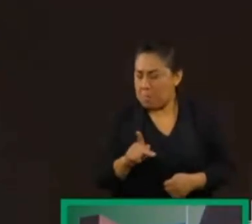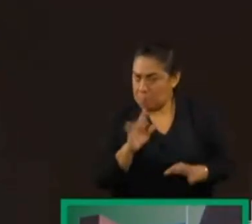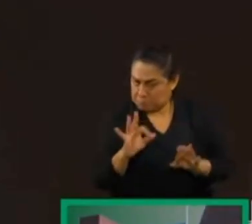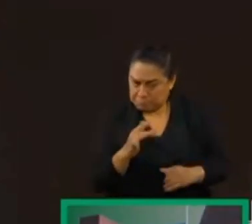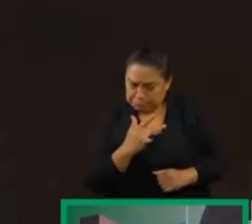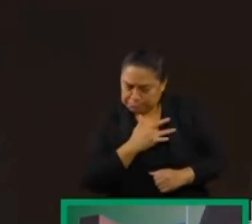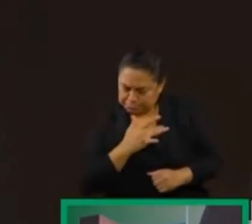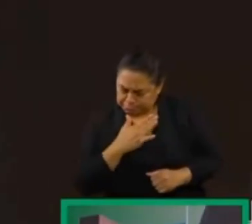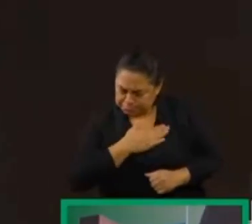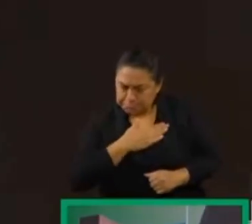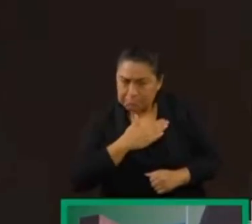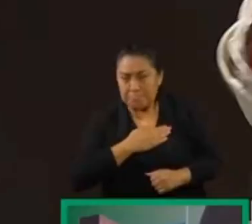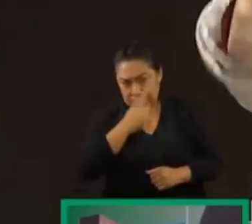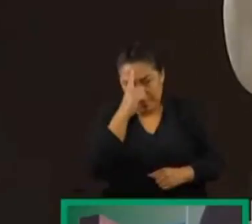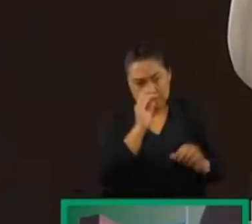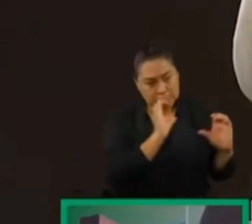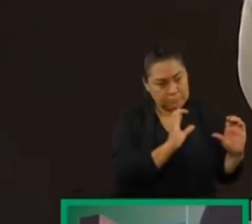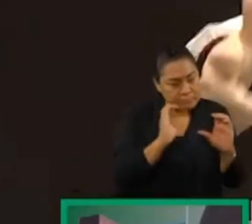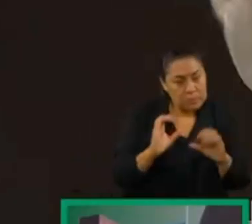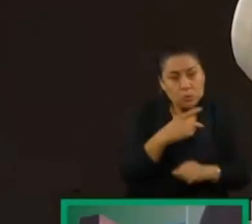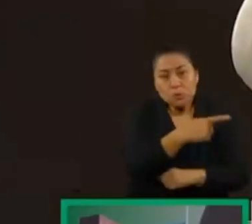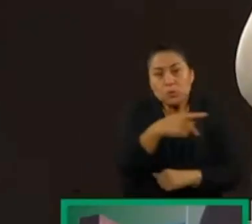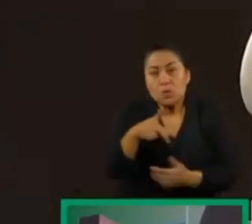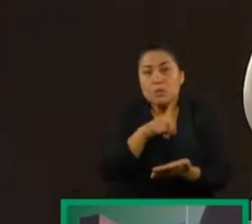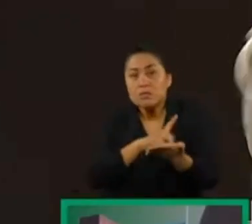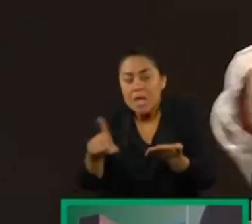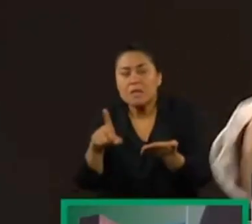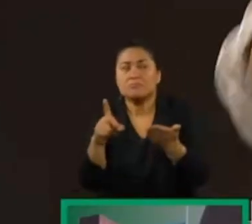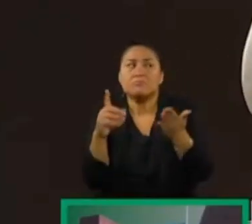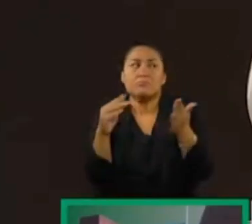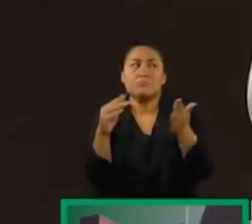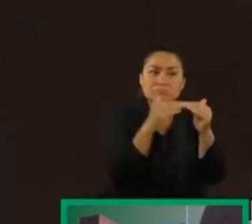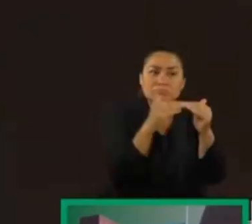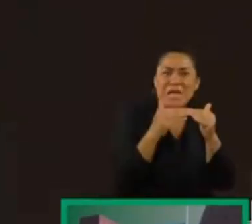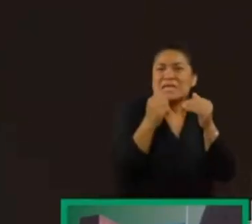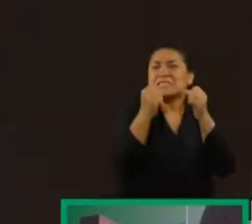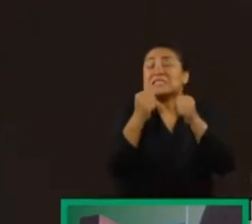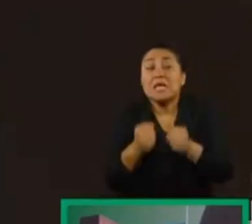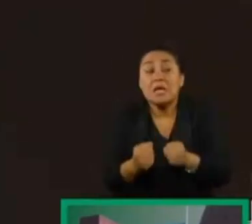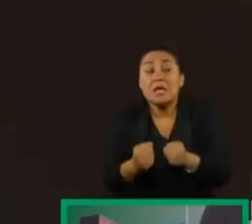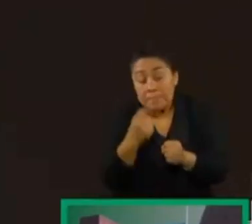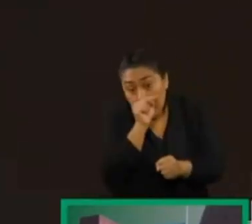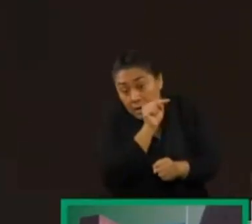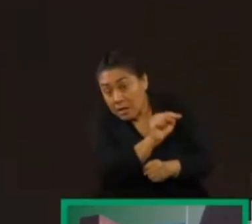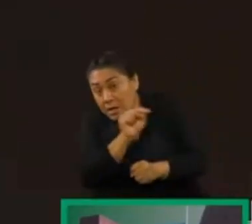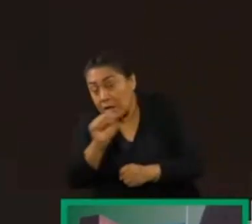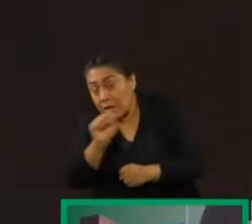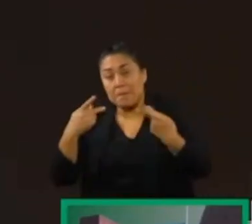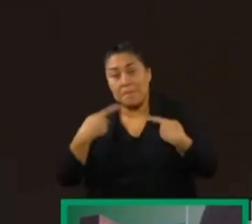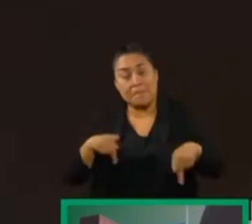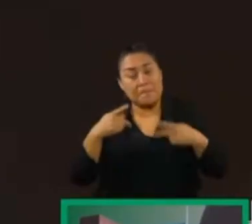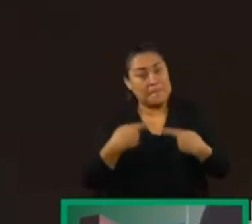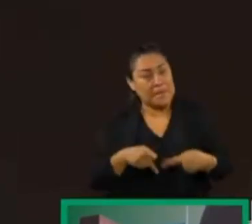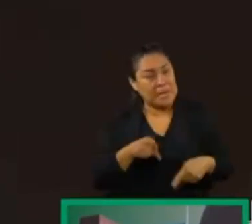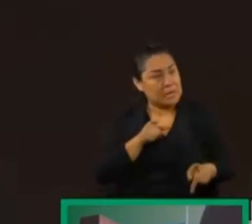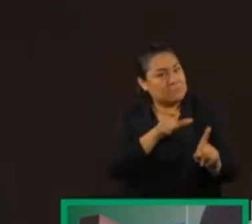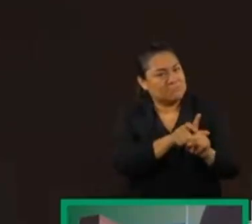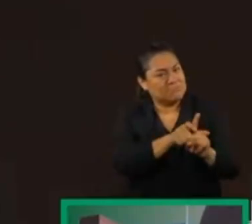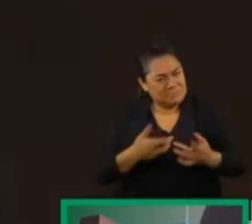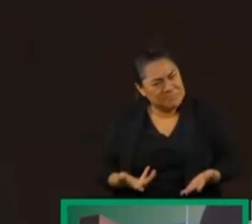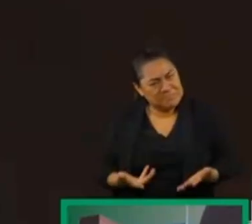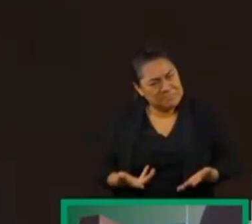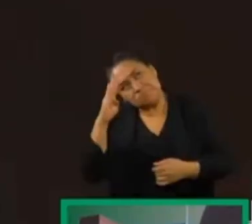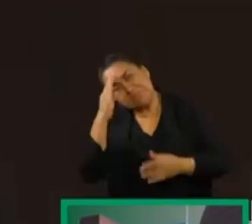la vida para resguardar los derechos, los bienes y la seguridad de las y los mexicanos. ¿Por qué se crea una